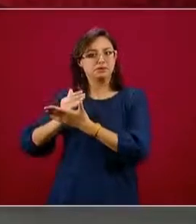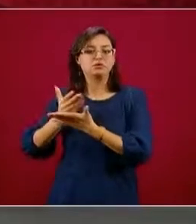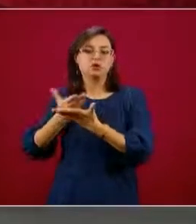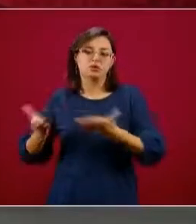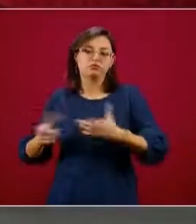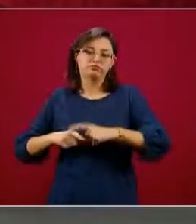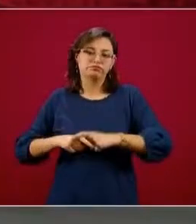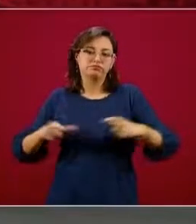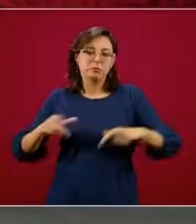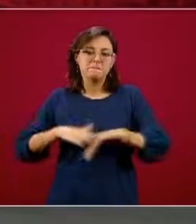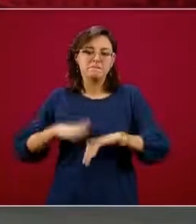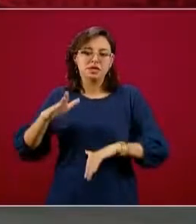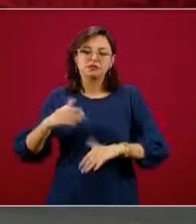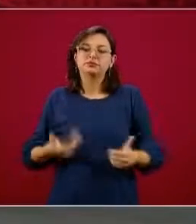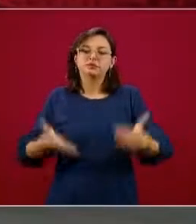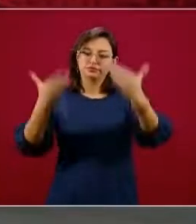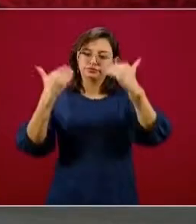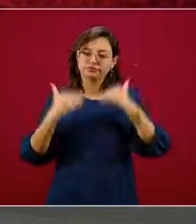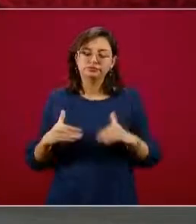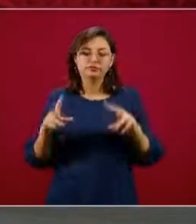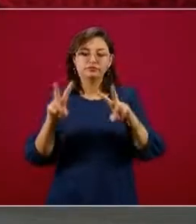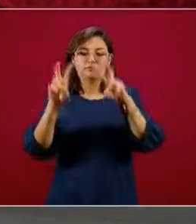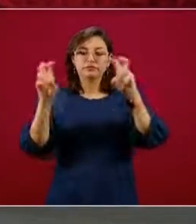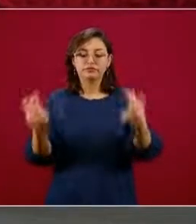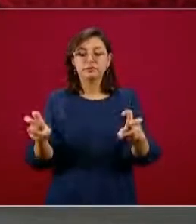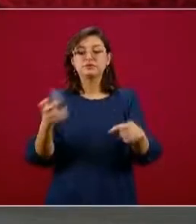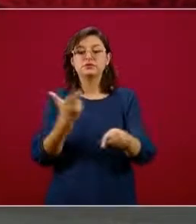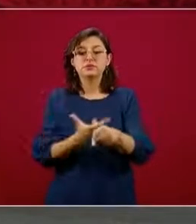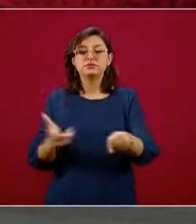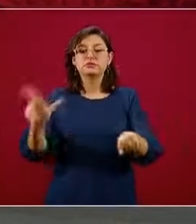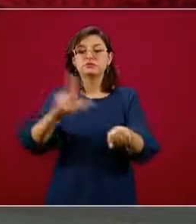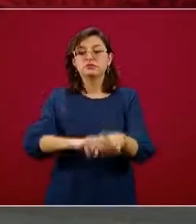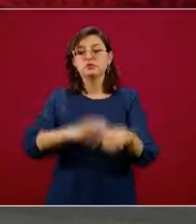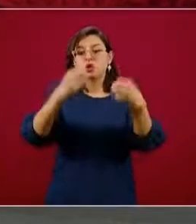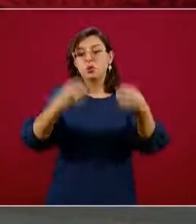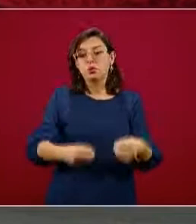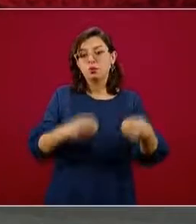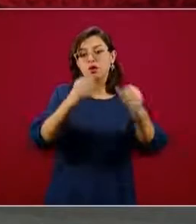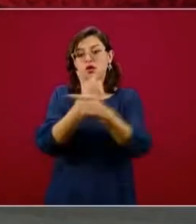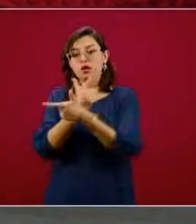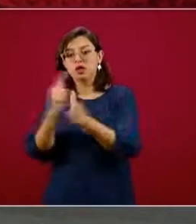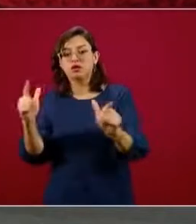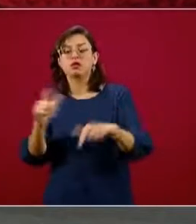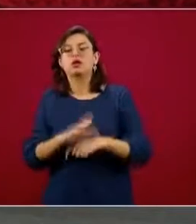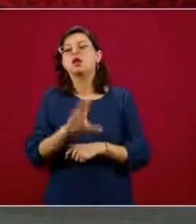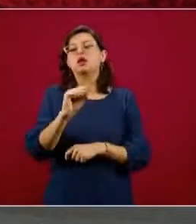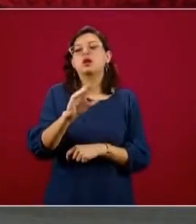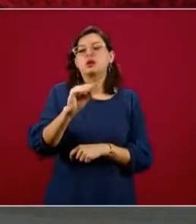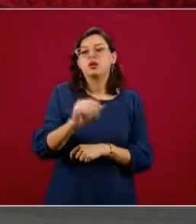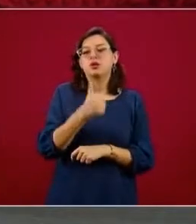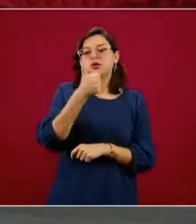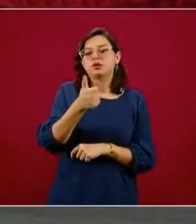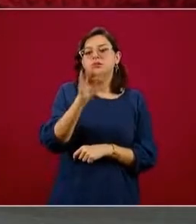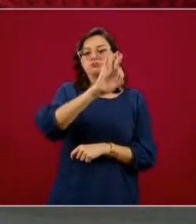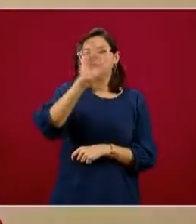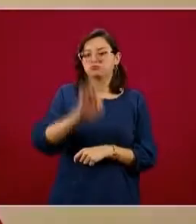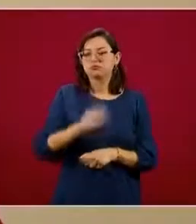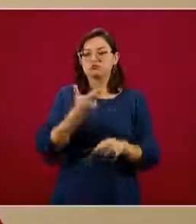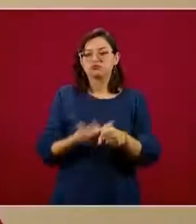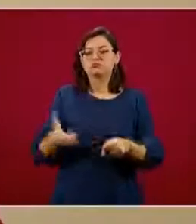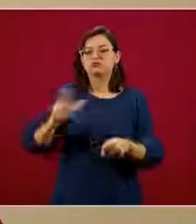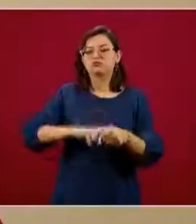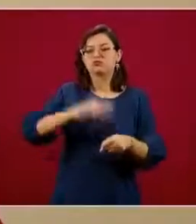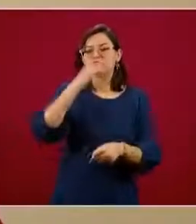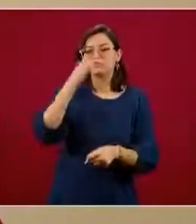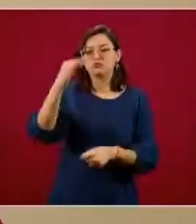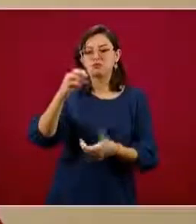ver lo que es la disponibilidad y ocupación hospitalaria. 96% la tasa de notificación del día de